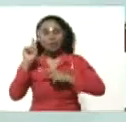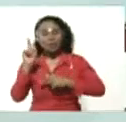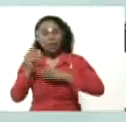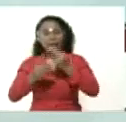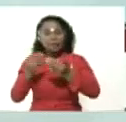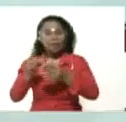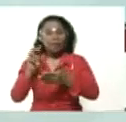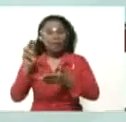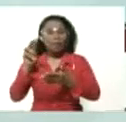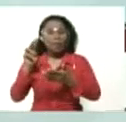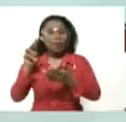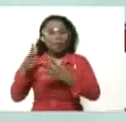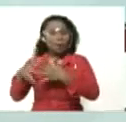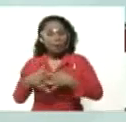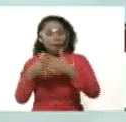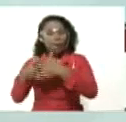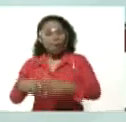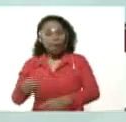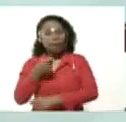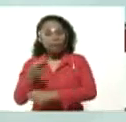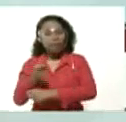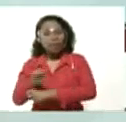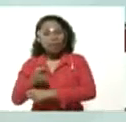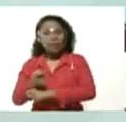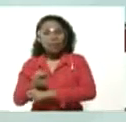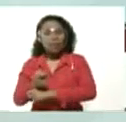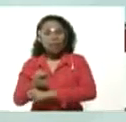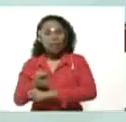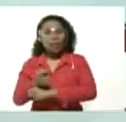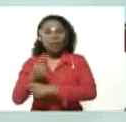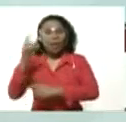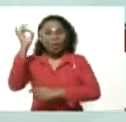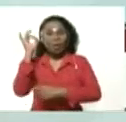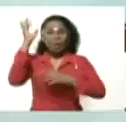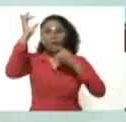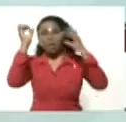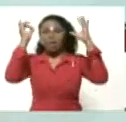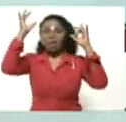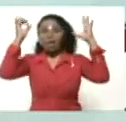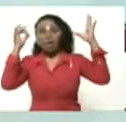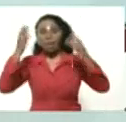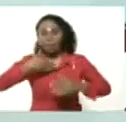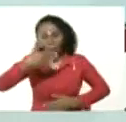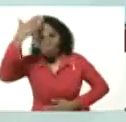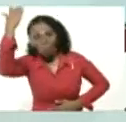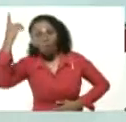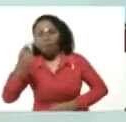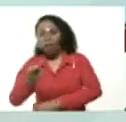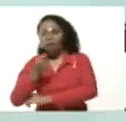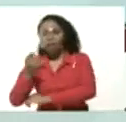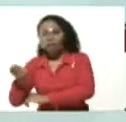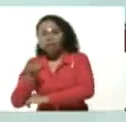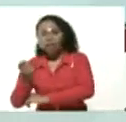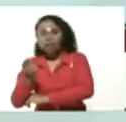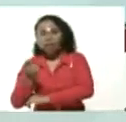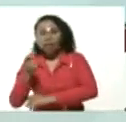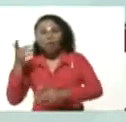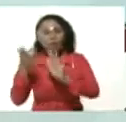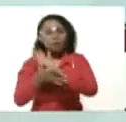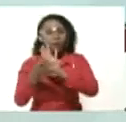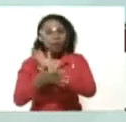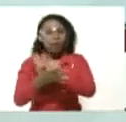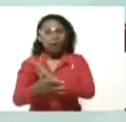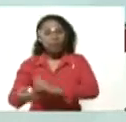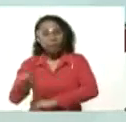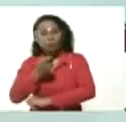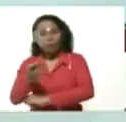son los Estados Unidos los que financiaron a los mujahidines, los que se inventaron a los talibanes, los que financiaron a la contra nicaragüense, los que financiaron